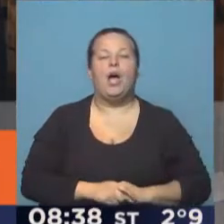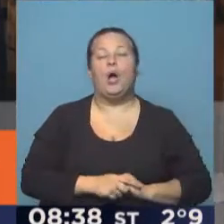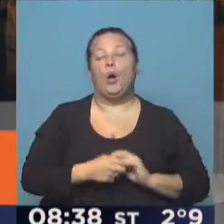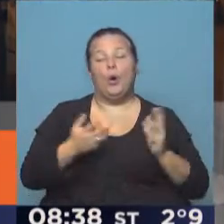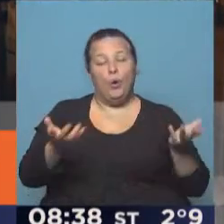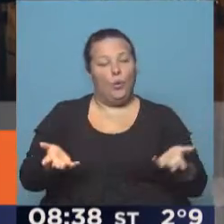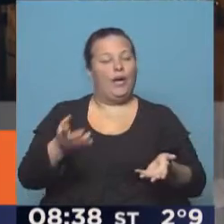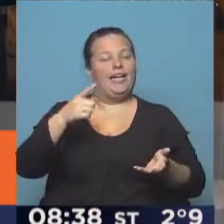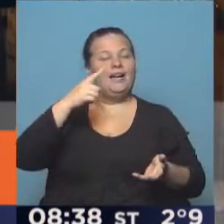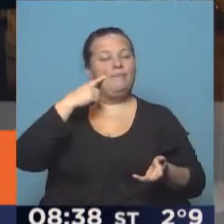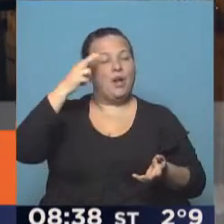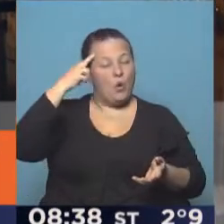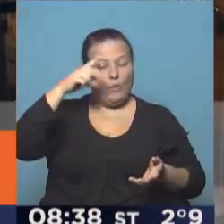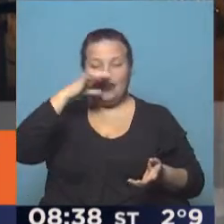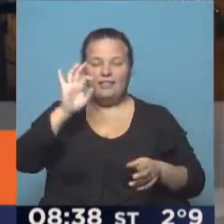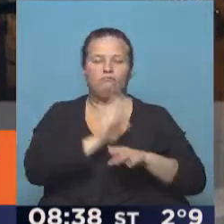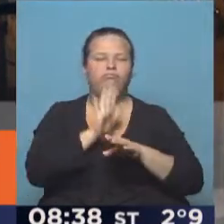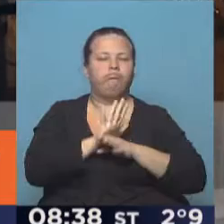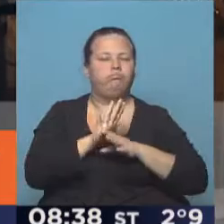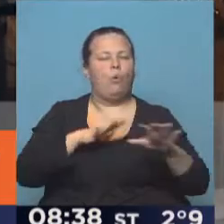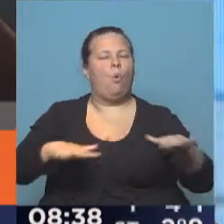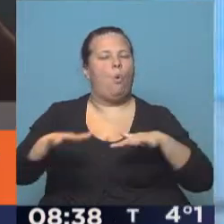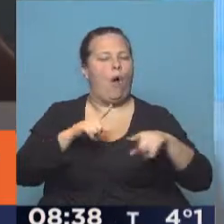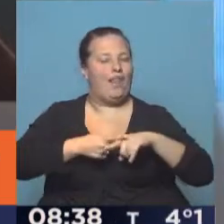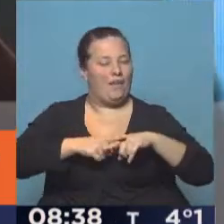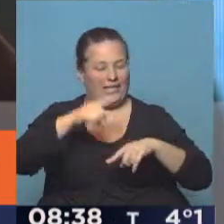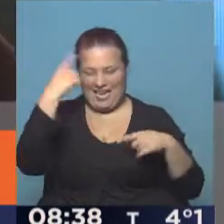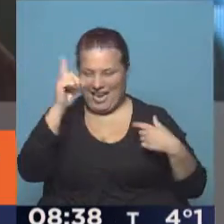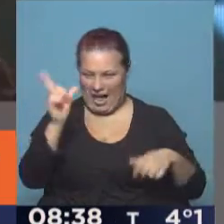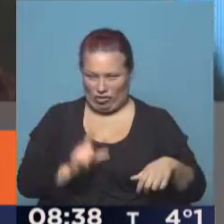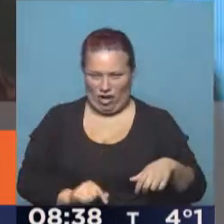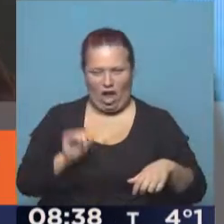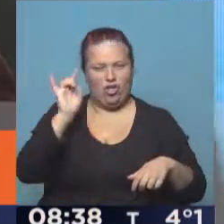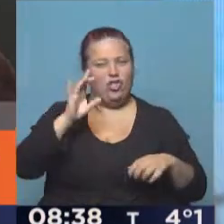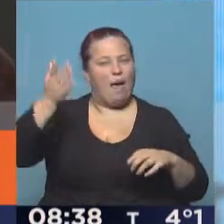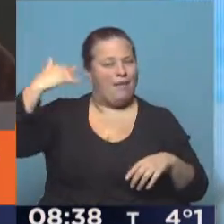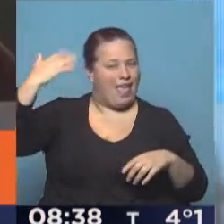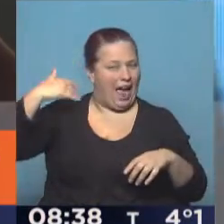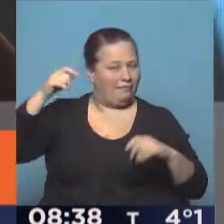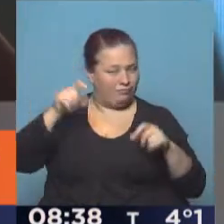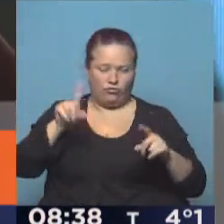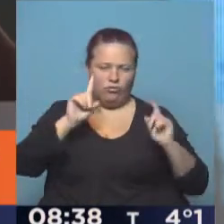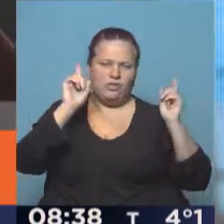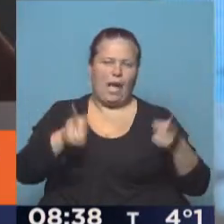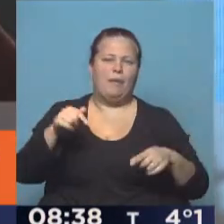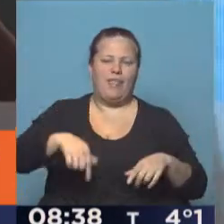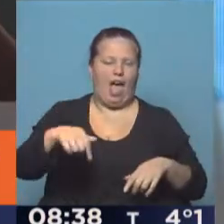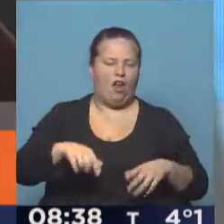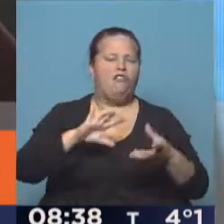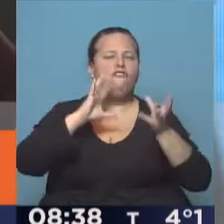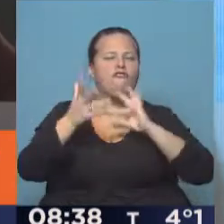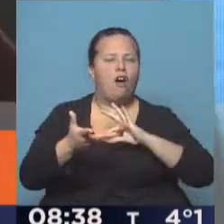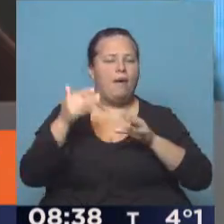Digamos, los 70 se han convertido en un espacio de discusión nacional, no solo del pasado específico, sino también del presente. Es una